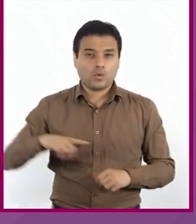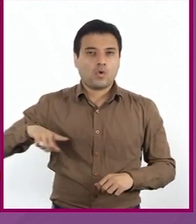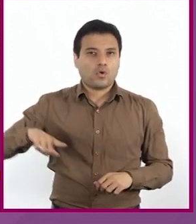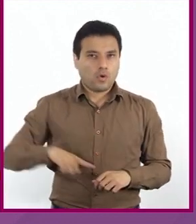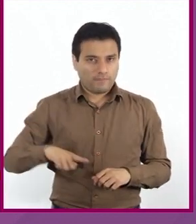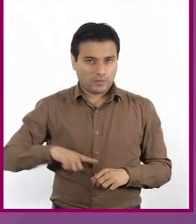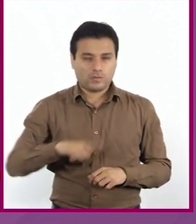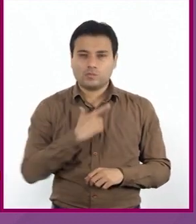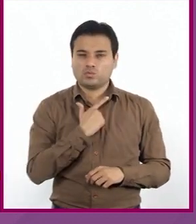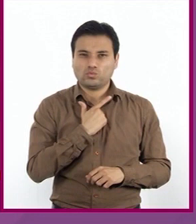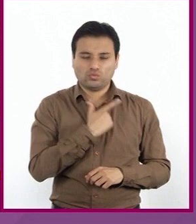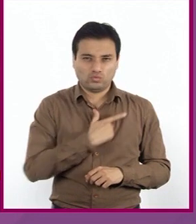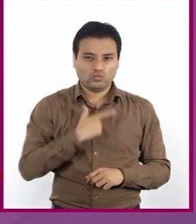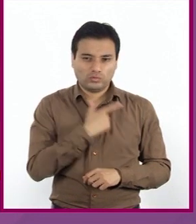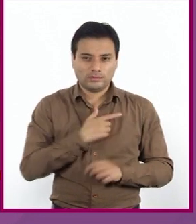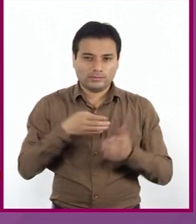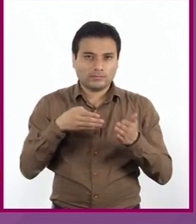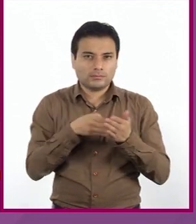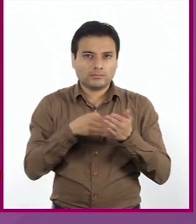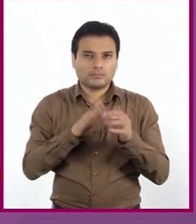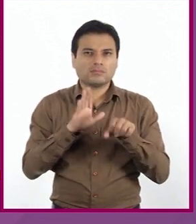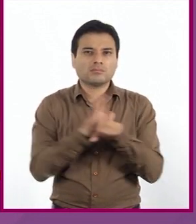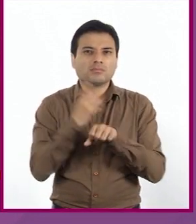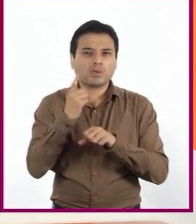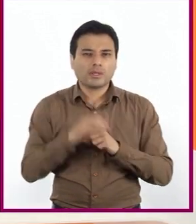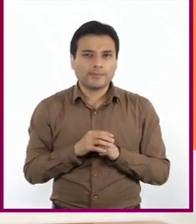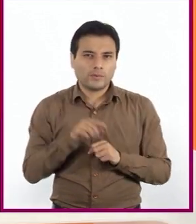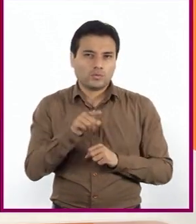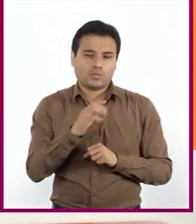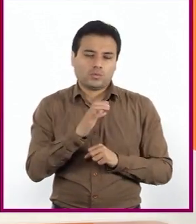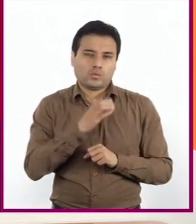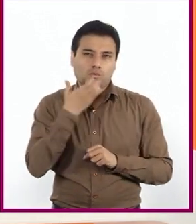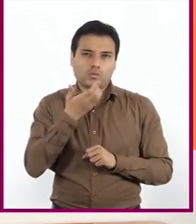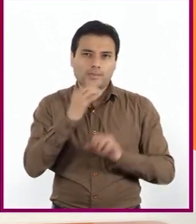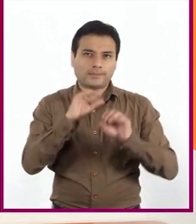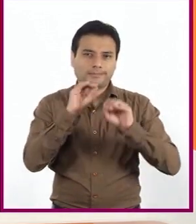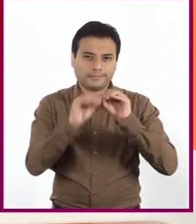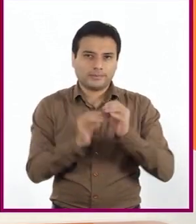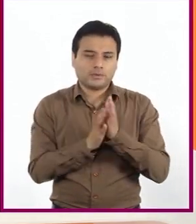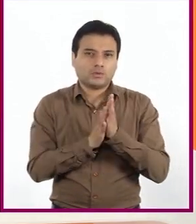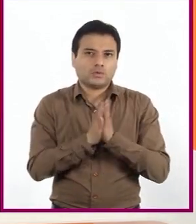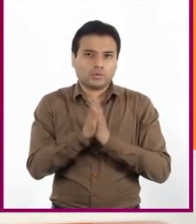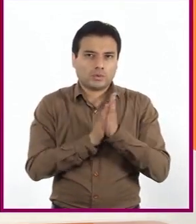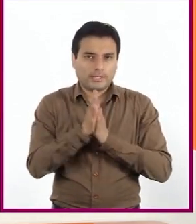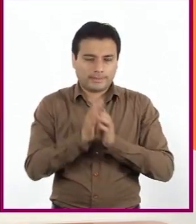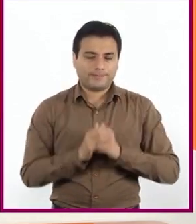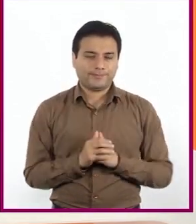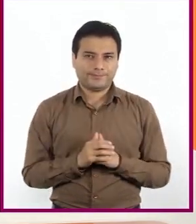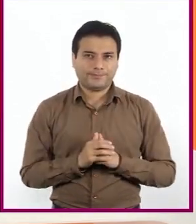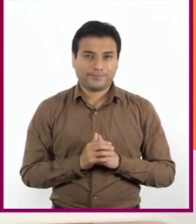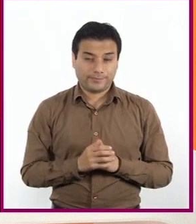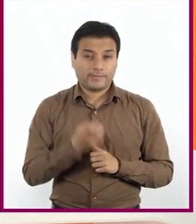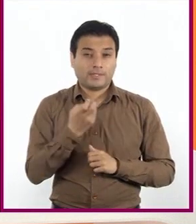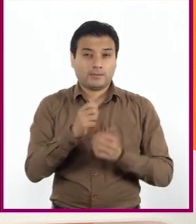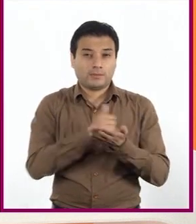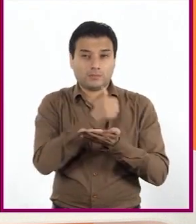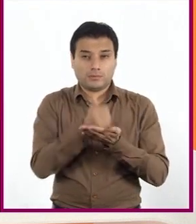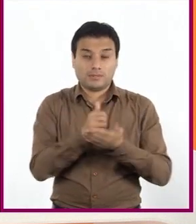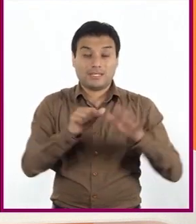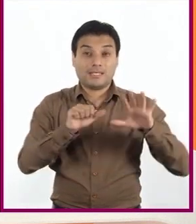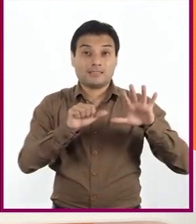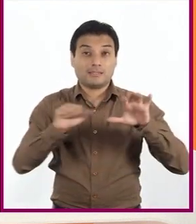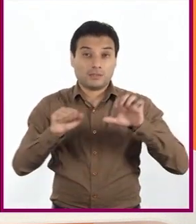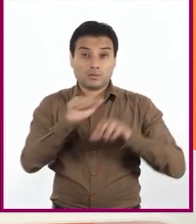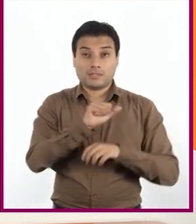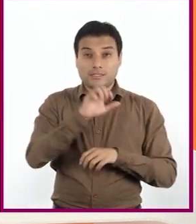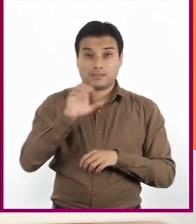mesoamericanas, ya que fue productora del preciado cacao. Esta ciudad floreció entre el 600 antes de nuestra